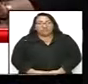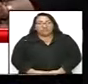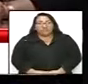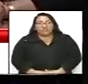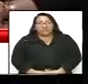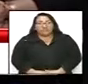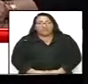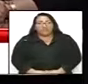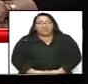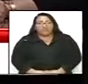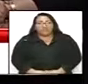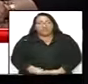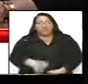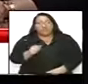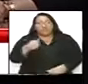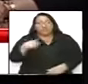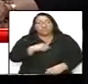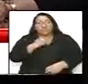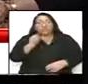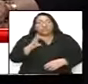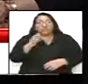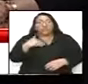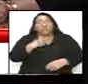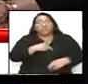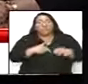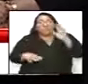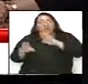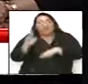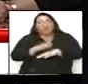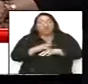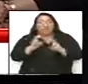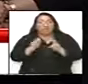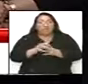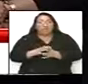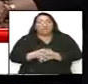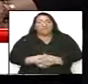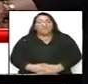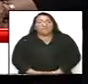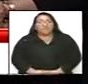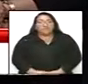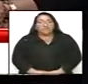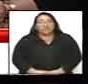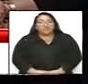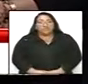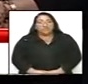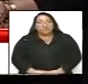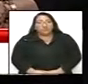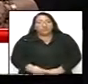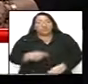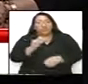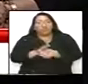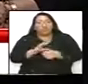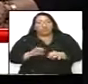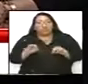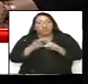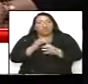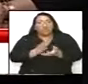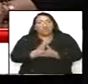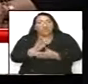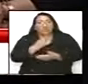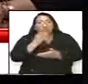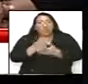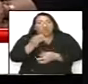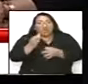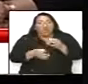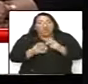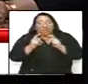Sí, nosotros hemos manifestado nuestra preocupación sobre el tema en el sentido de que se dé cumplimiento estricto a la sentencia